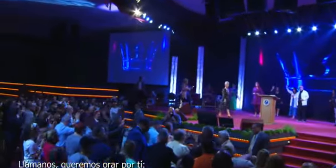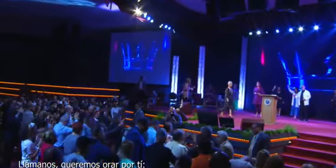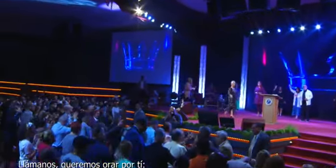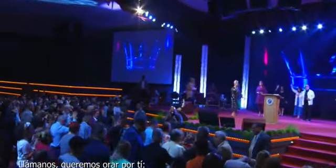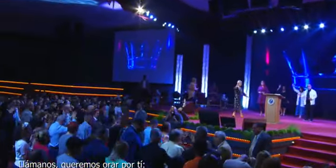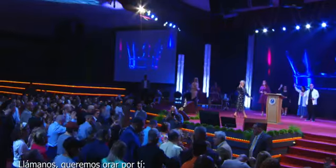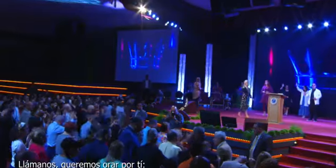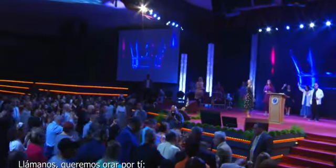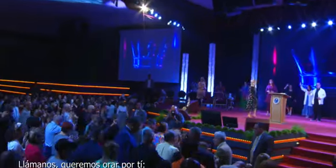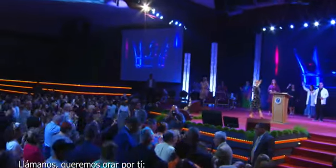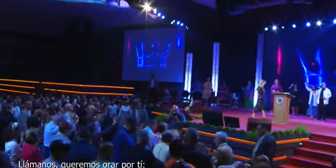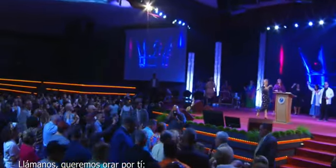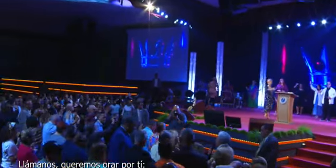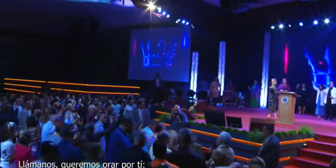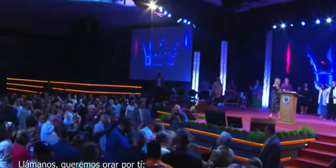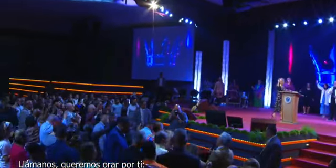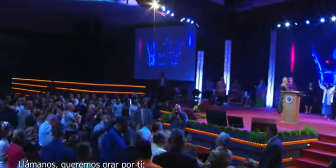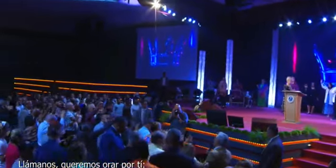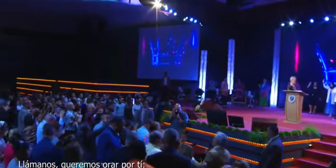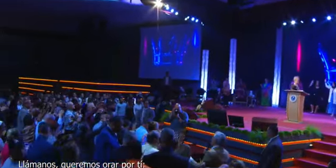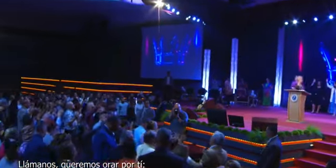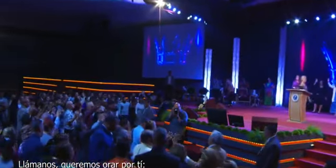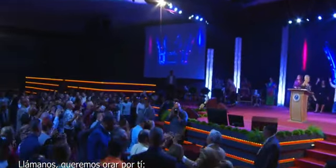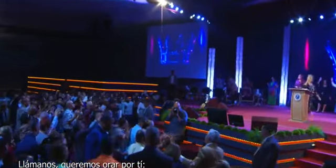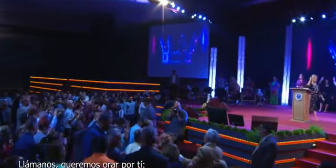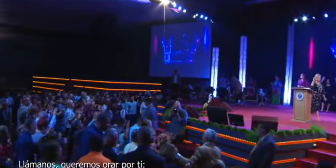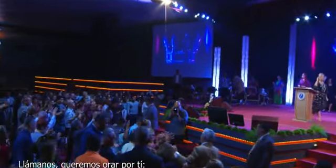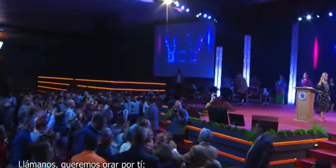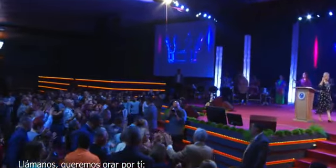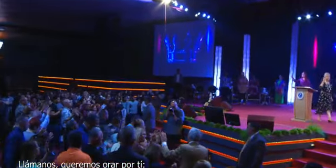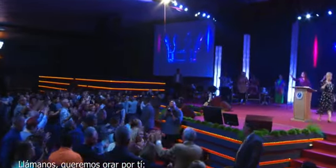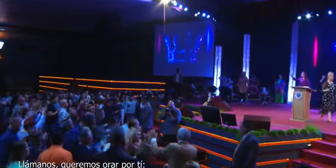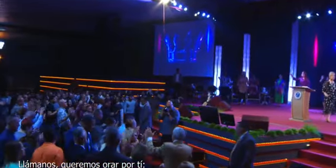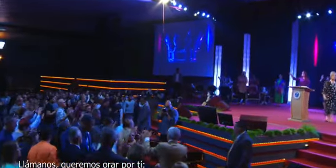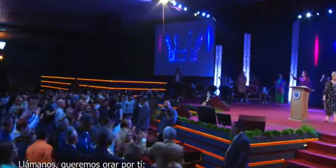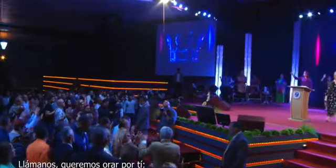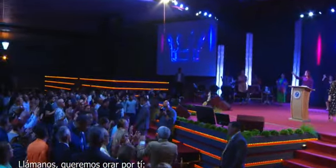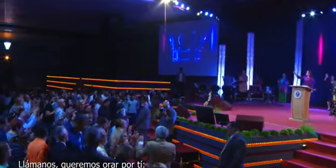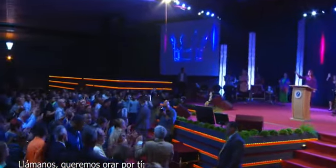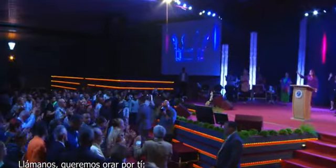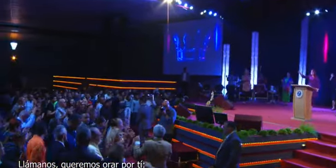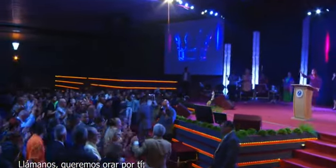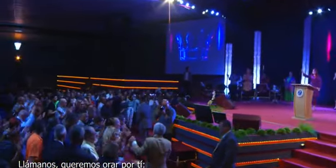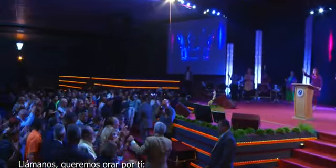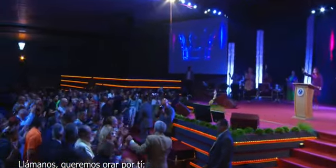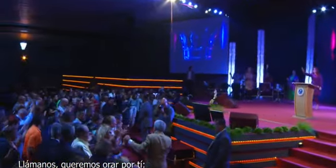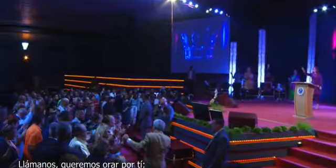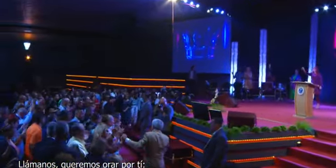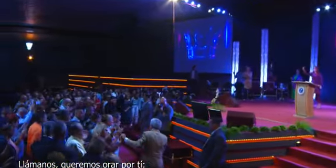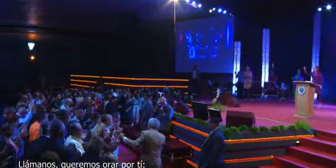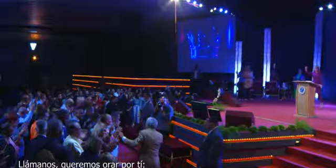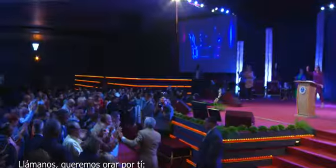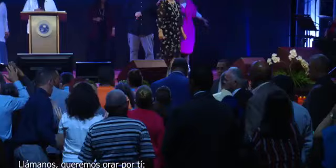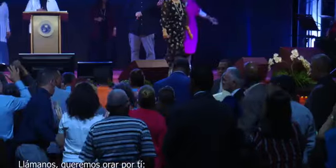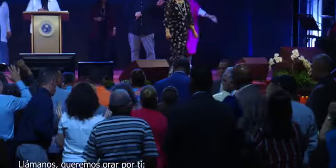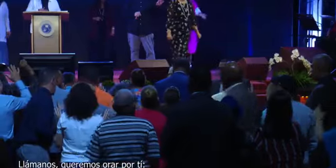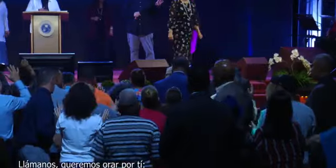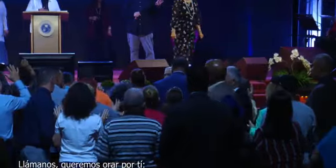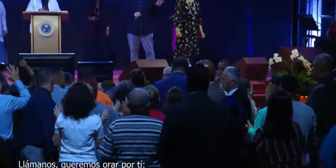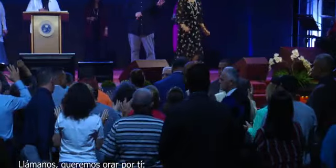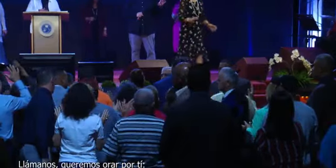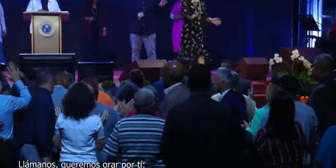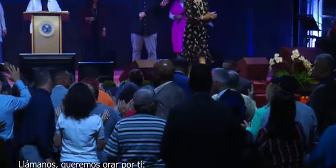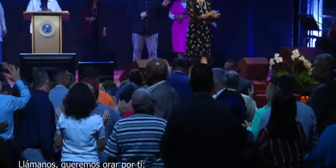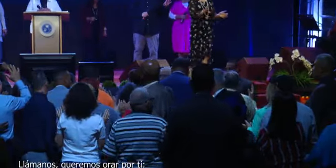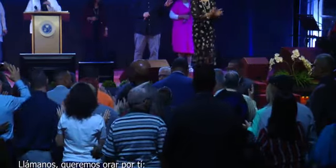se quiebra ahora. Todo bloqueo del reino de las tinieblas se quiebra ahora. No tiene